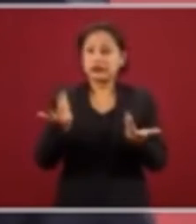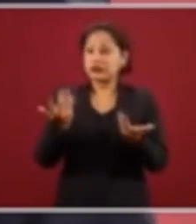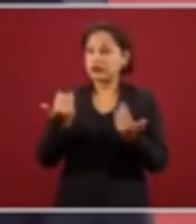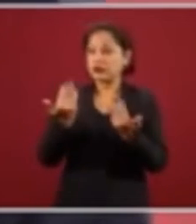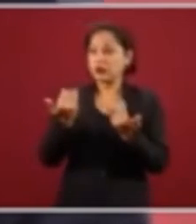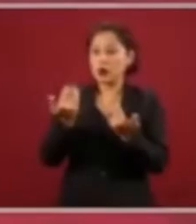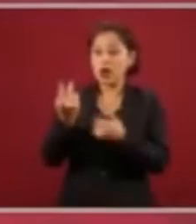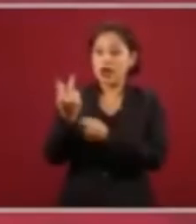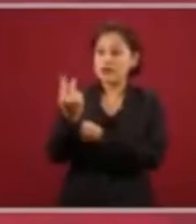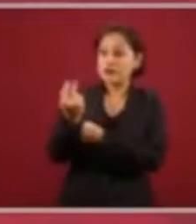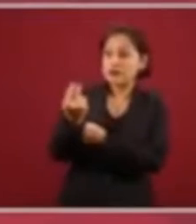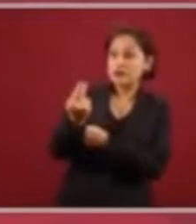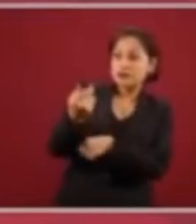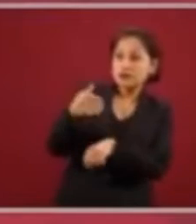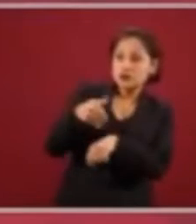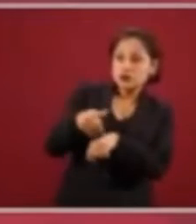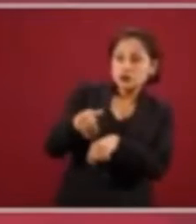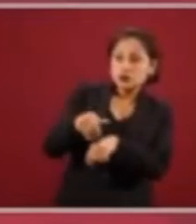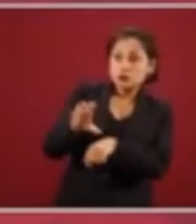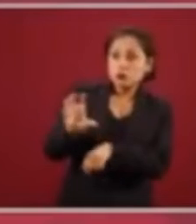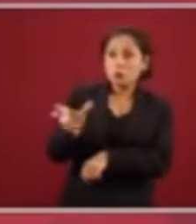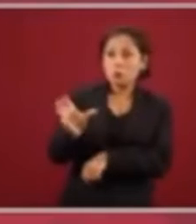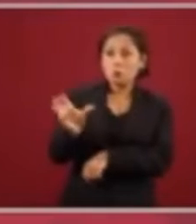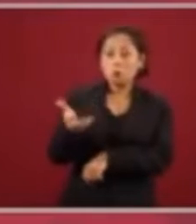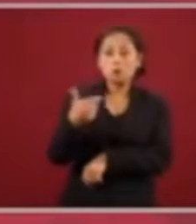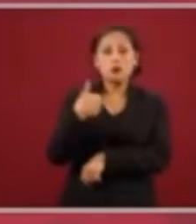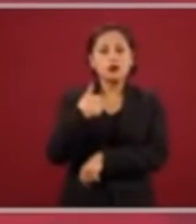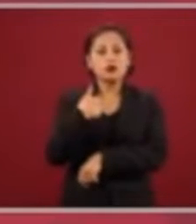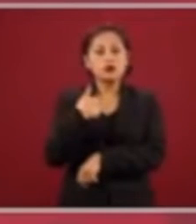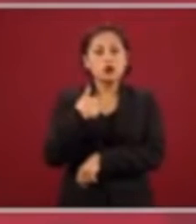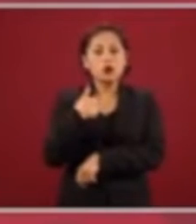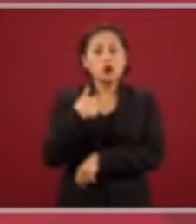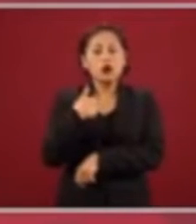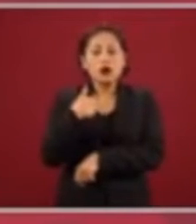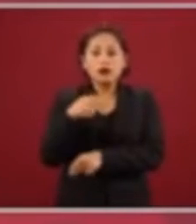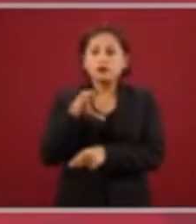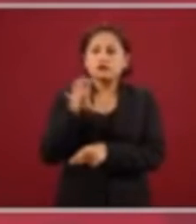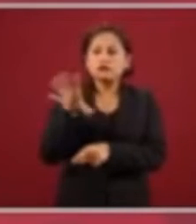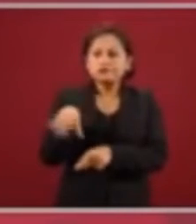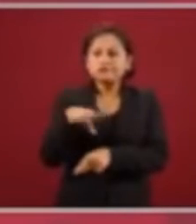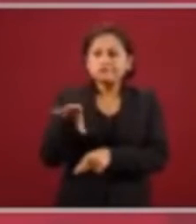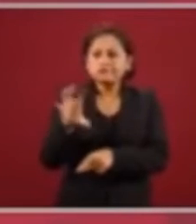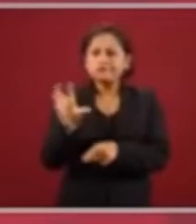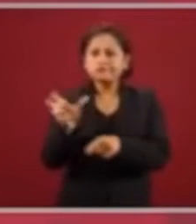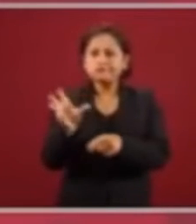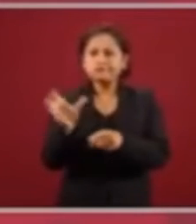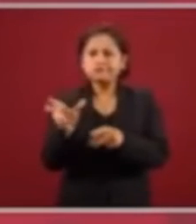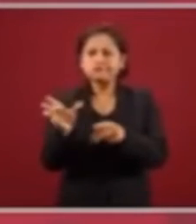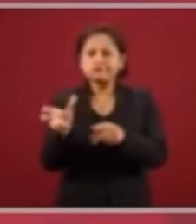en que lo transmitieron, lo busqué y no aparece, o sea, mi contrato